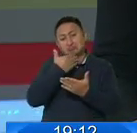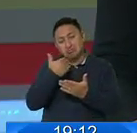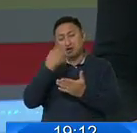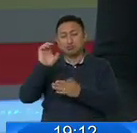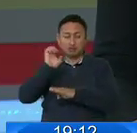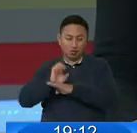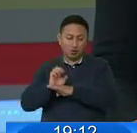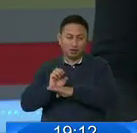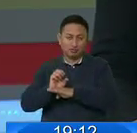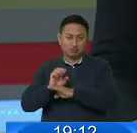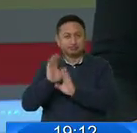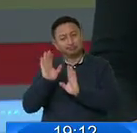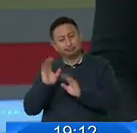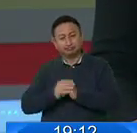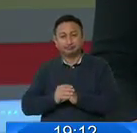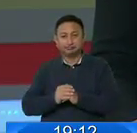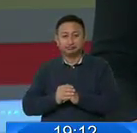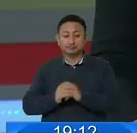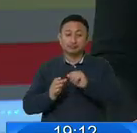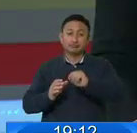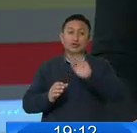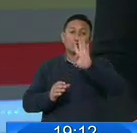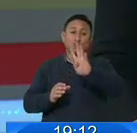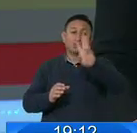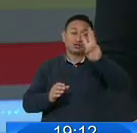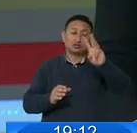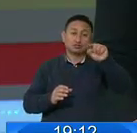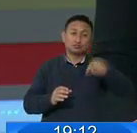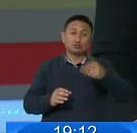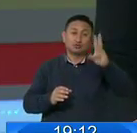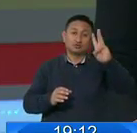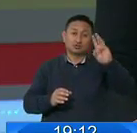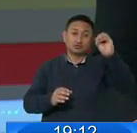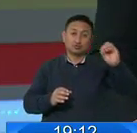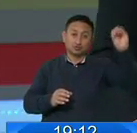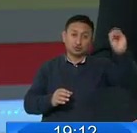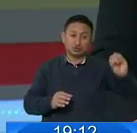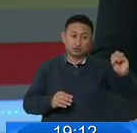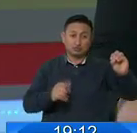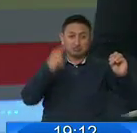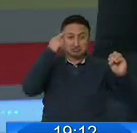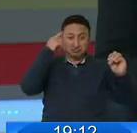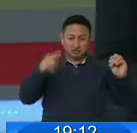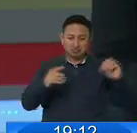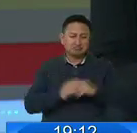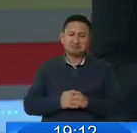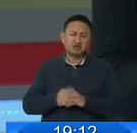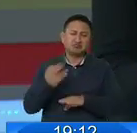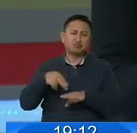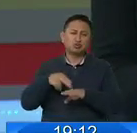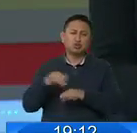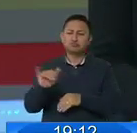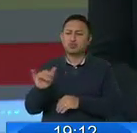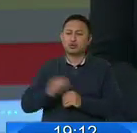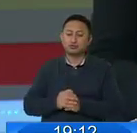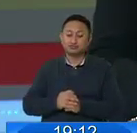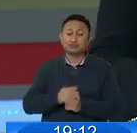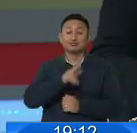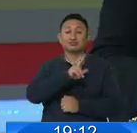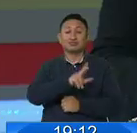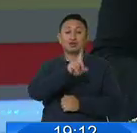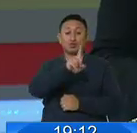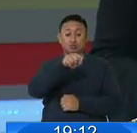económica del país frente a un 46 6% que piensa que seguirá igual y un 31